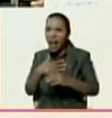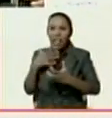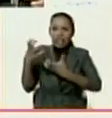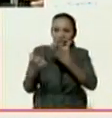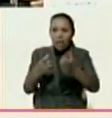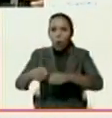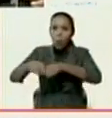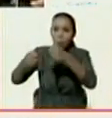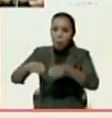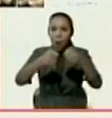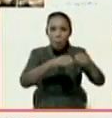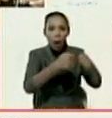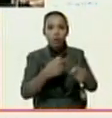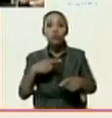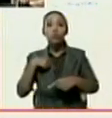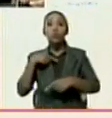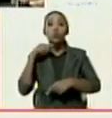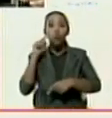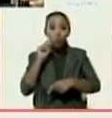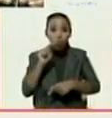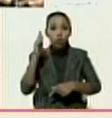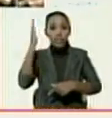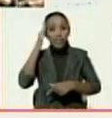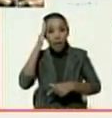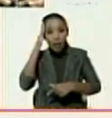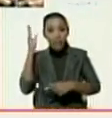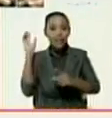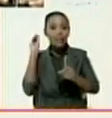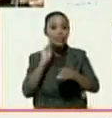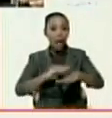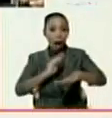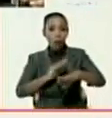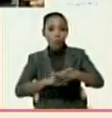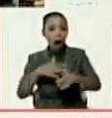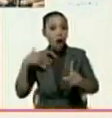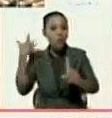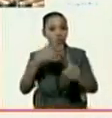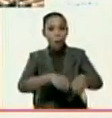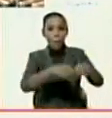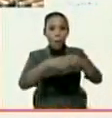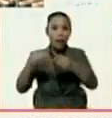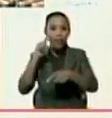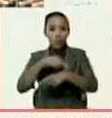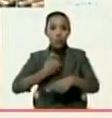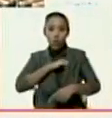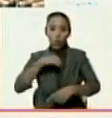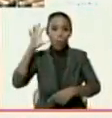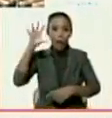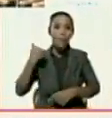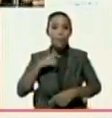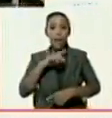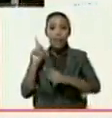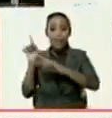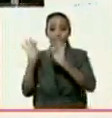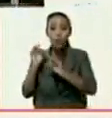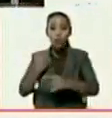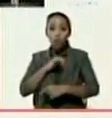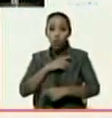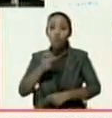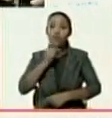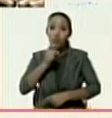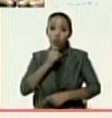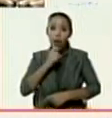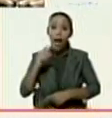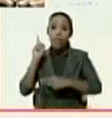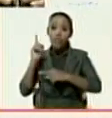es hacer daño, que llaman a la destrucción de nuestro país. En medio de esta crisis que nosotros estamos viviendo, todos